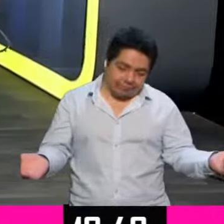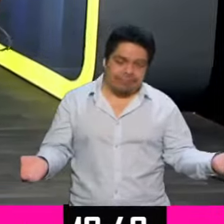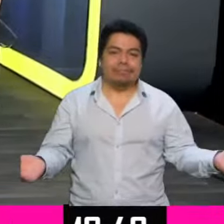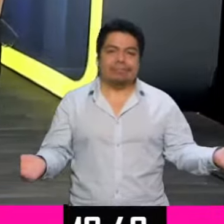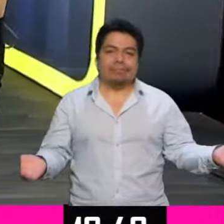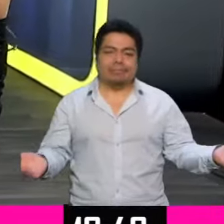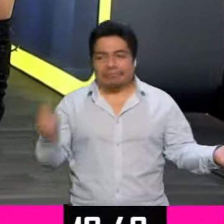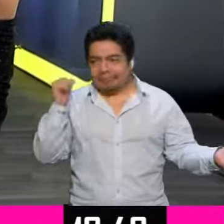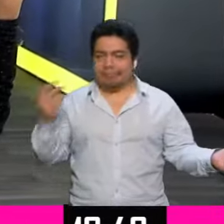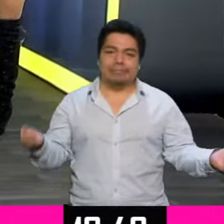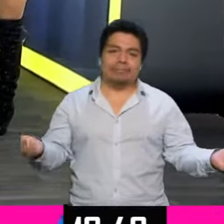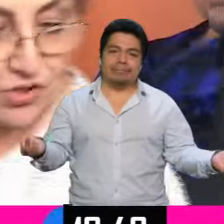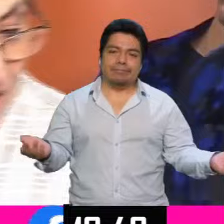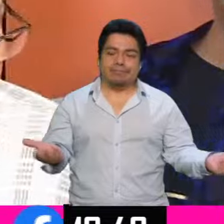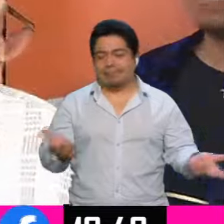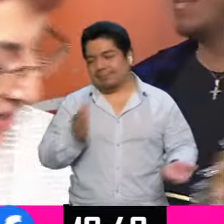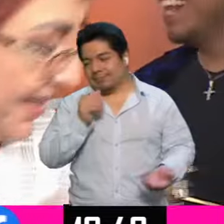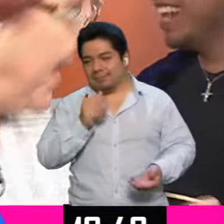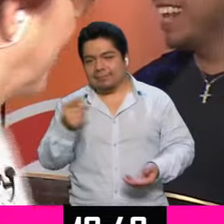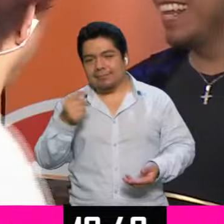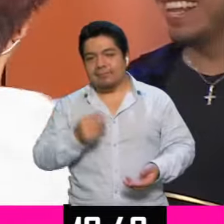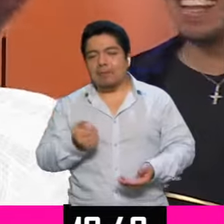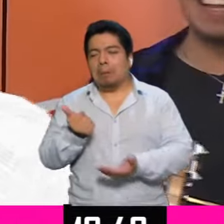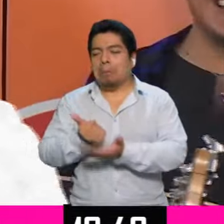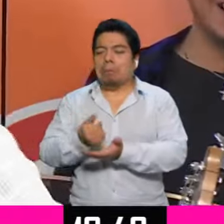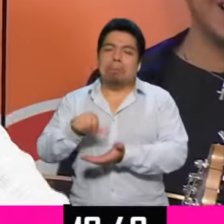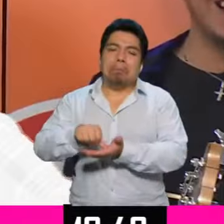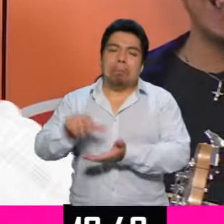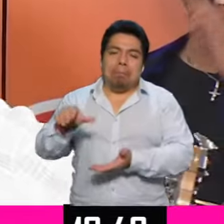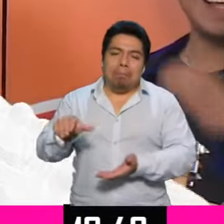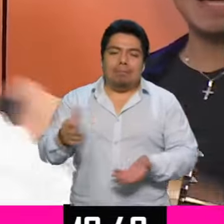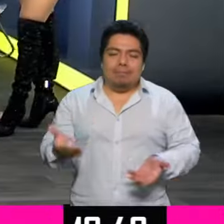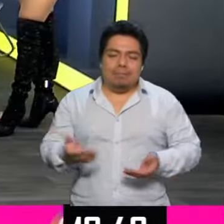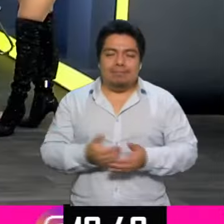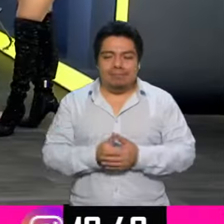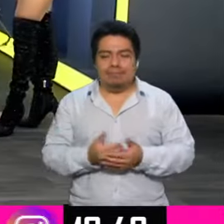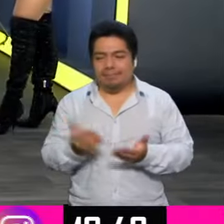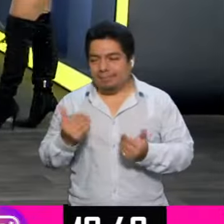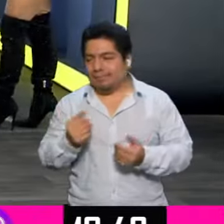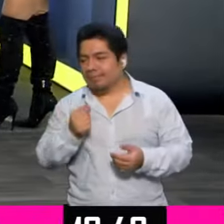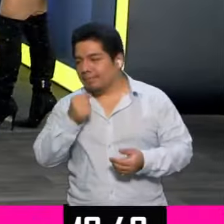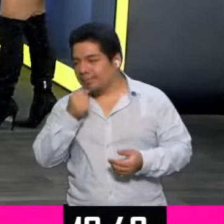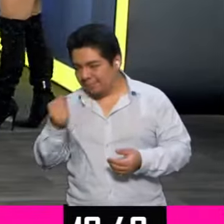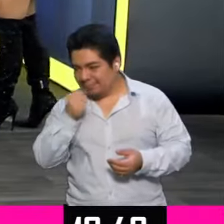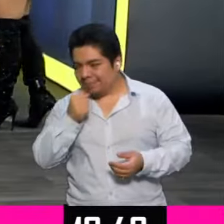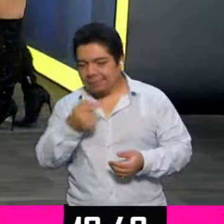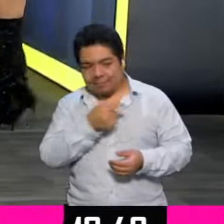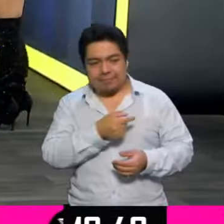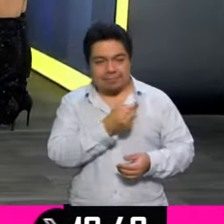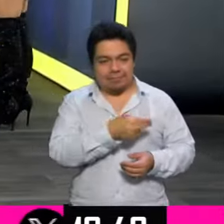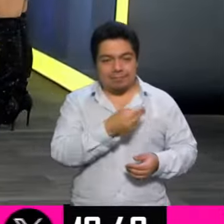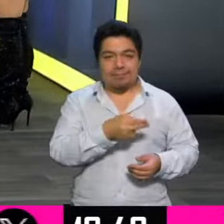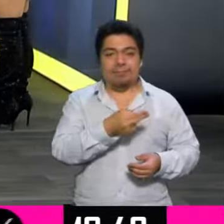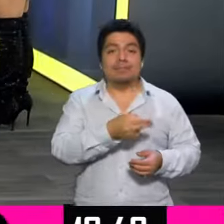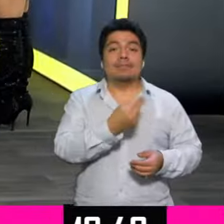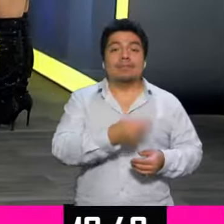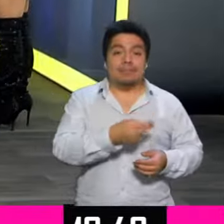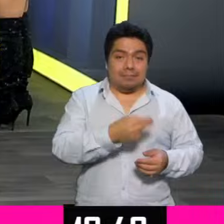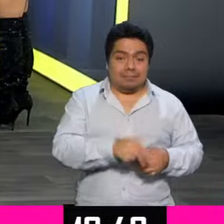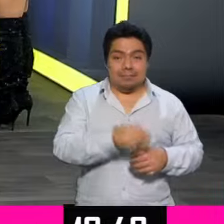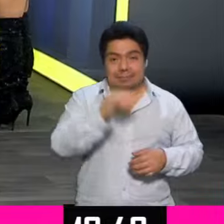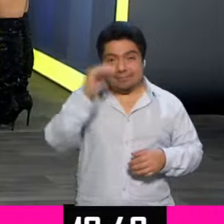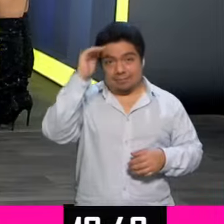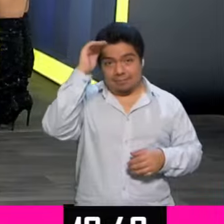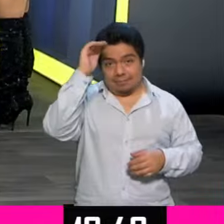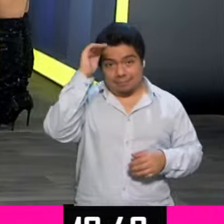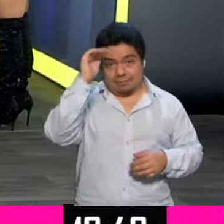mandan atrás. ¡Qué gacho! Y es el más chaparrito. Sí. A ver, ahora sí que présteme su DC. Vayan tomándoles a todos. Su nombre, al más alto